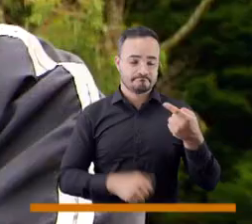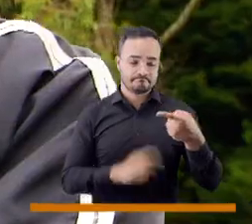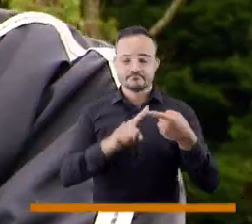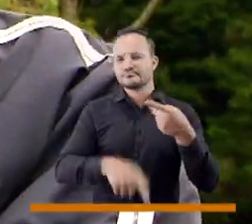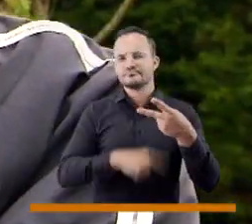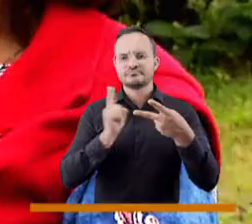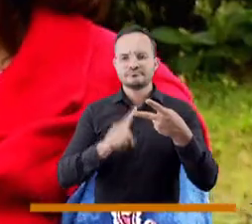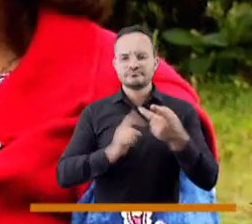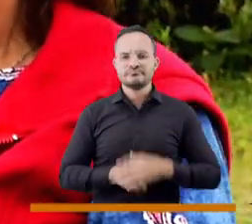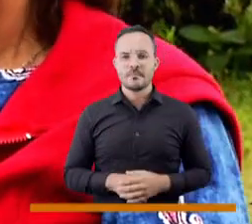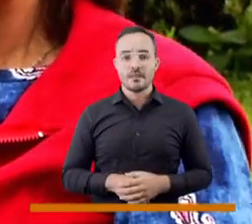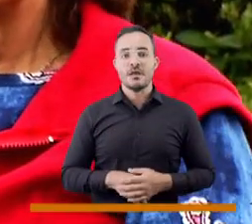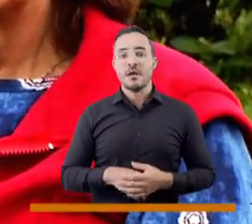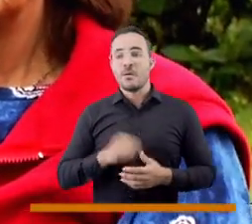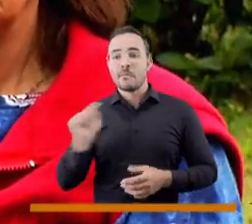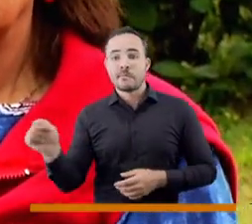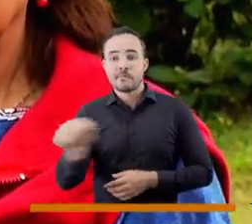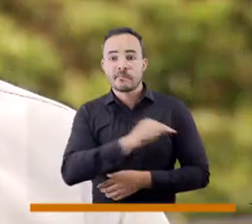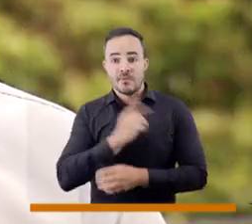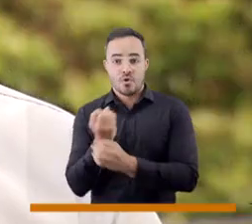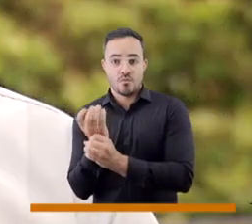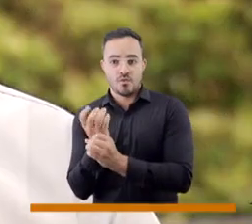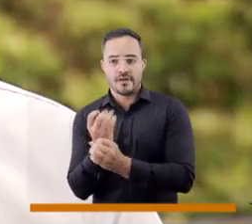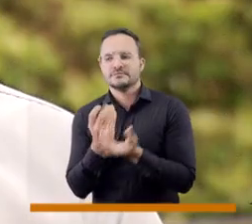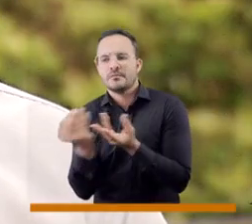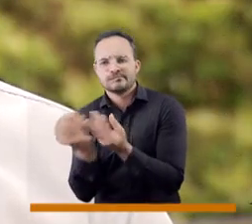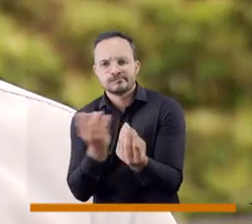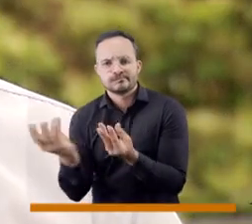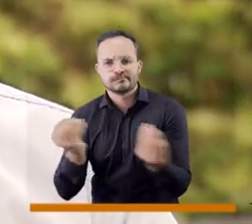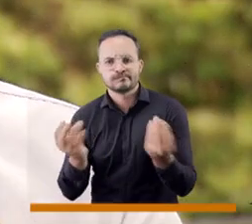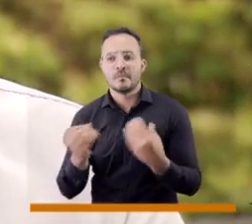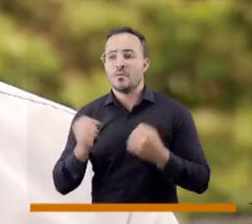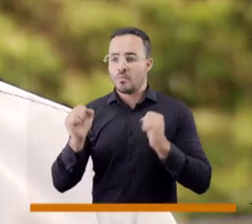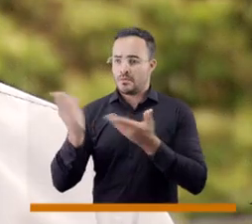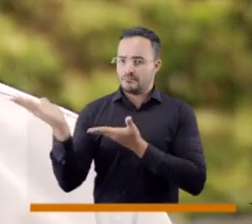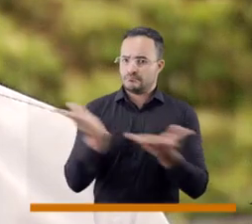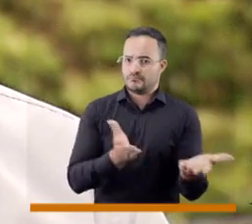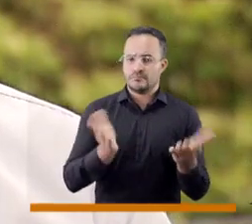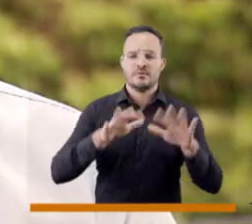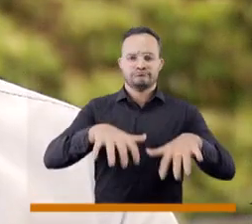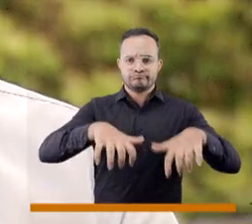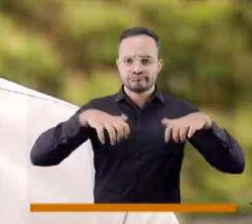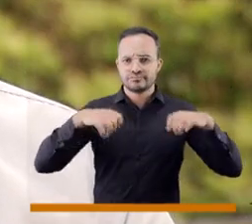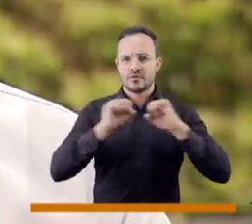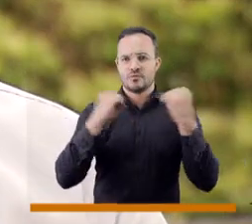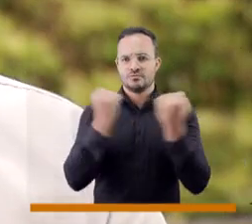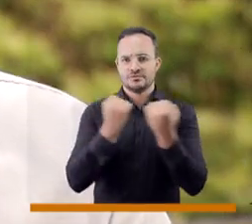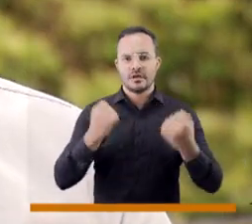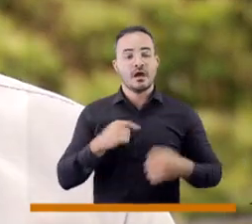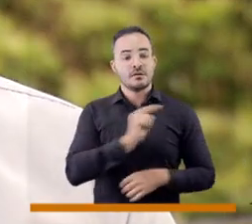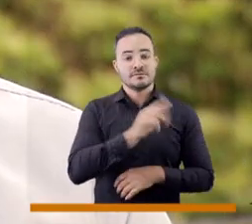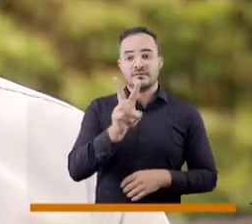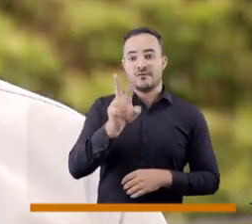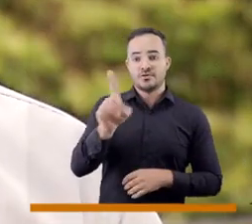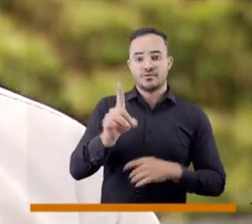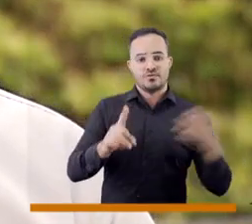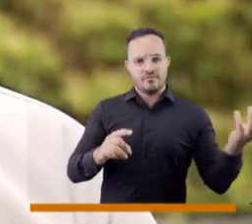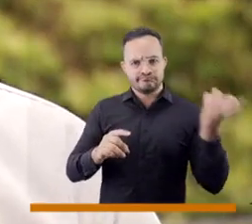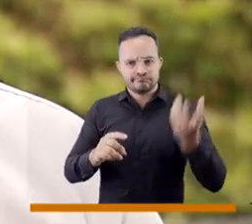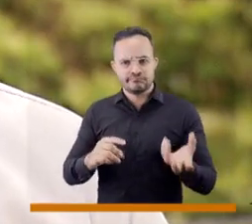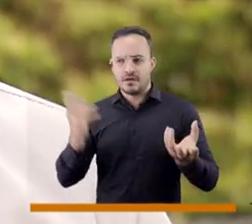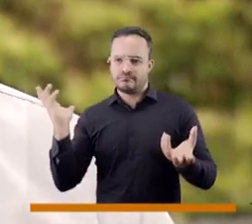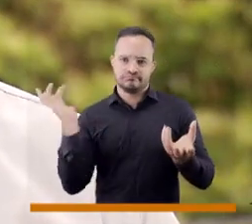muy especial, donde los organismos comunales van a poder estar en el Consejo y en pleno con los 21